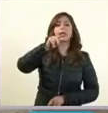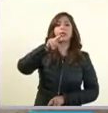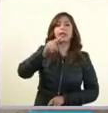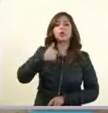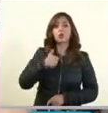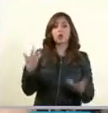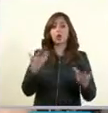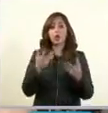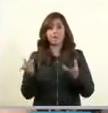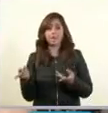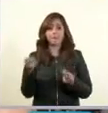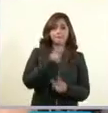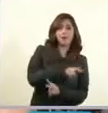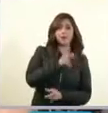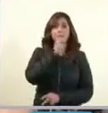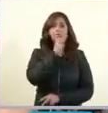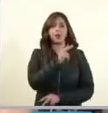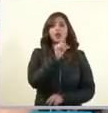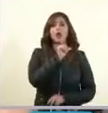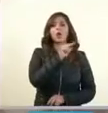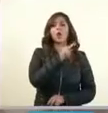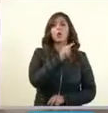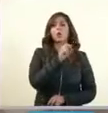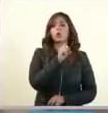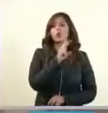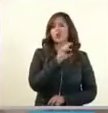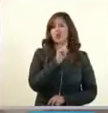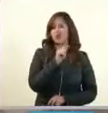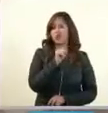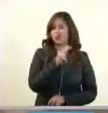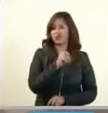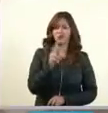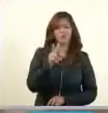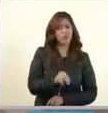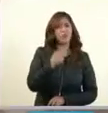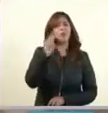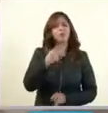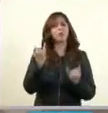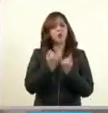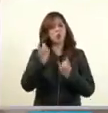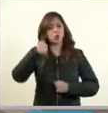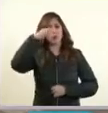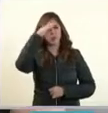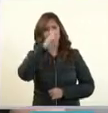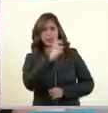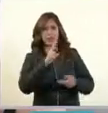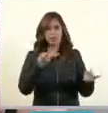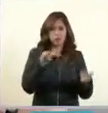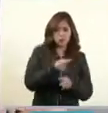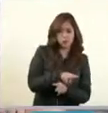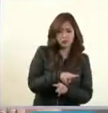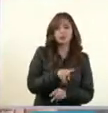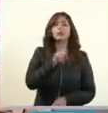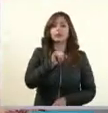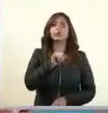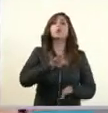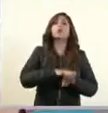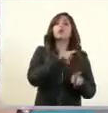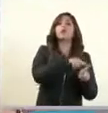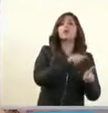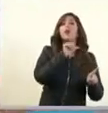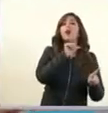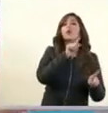autoritarismo y no necesariamente, para nada. Lo que nos estás diciendo es justamente el otro lado, ¿no? Exacto, porque el autoritarismo es abuso